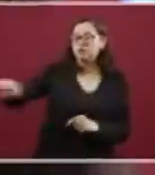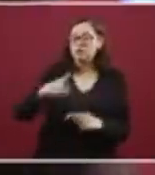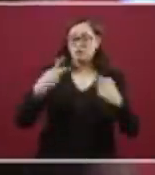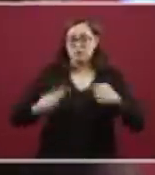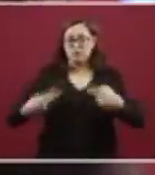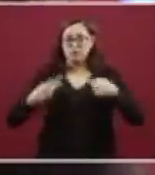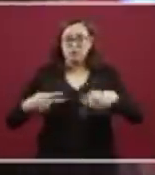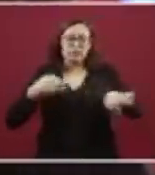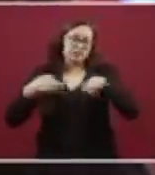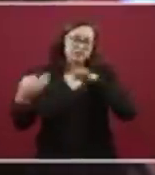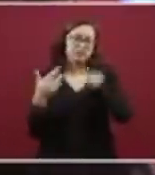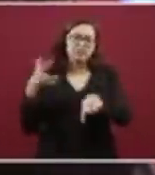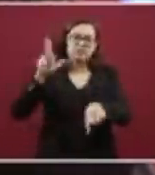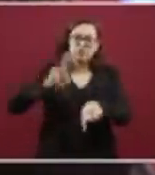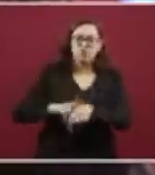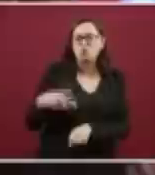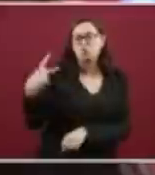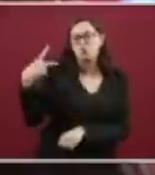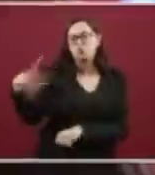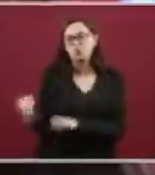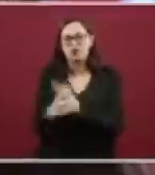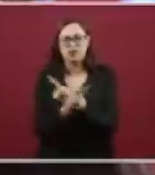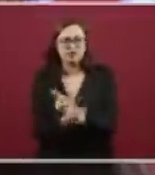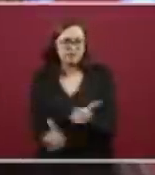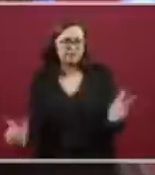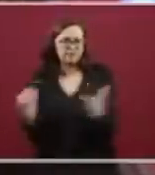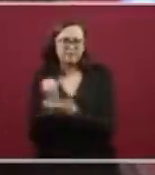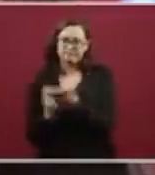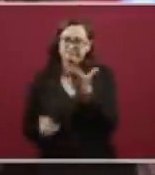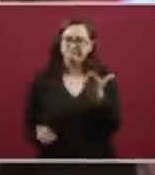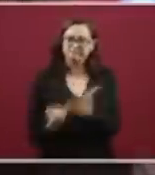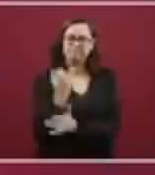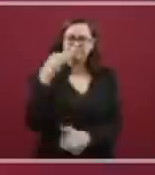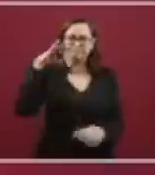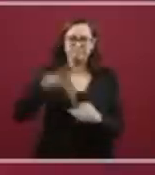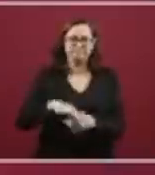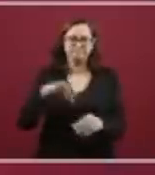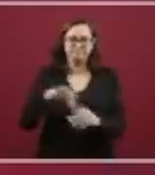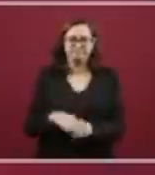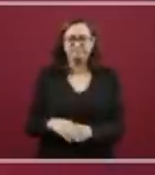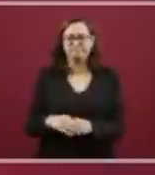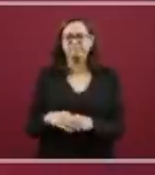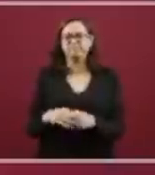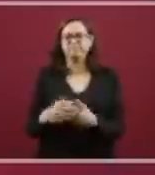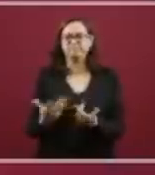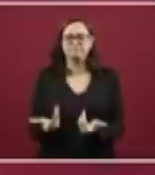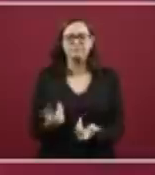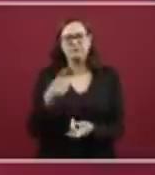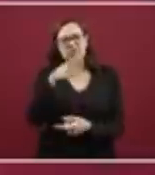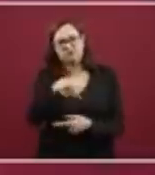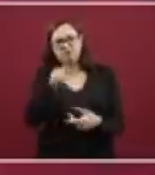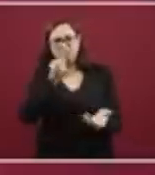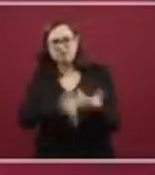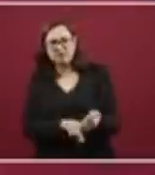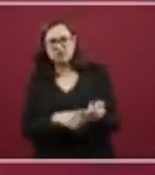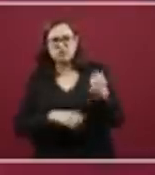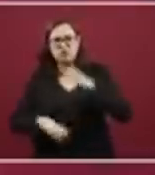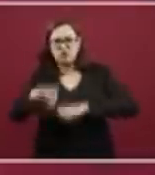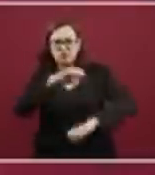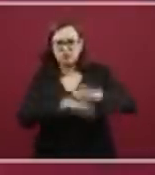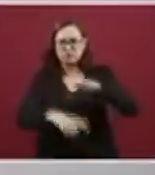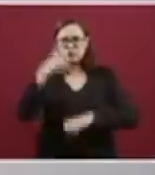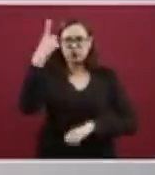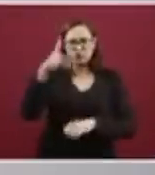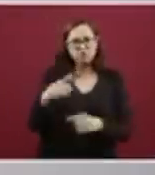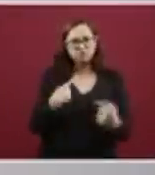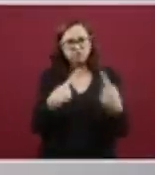los trabajadores los que decidan quién los representa frente a los empleadores en una negociación colectiva.